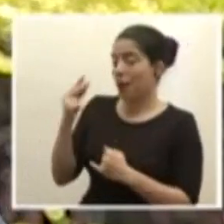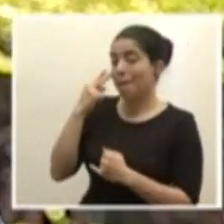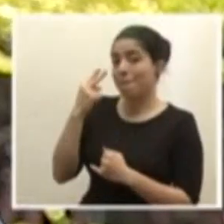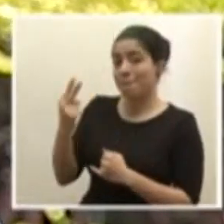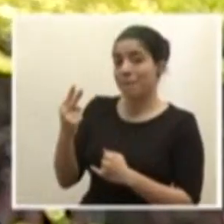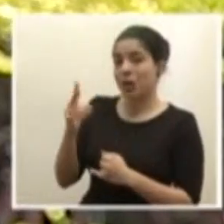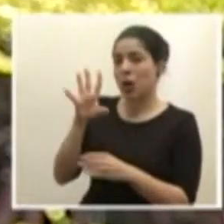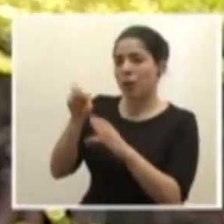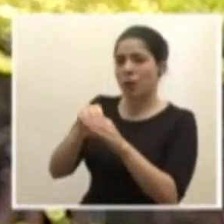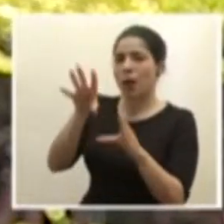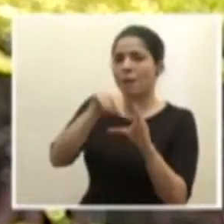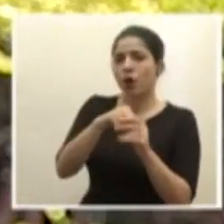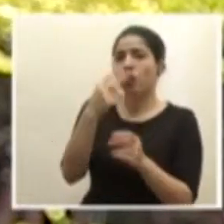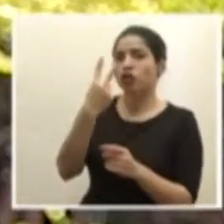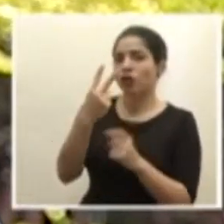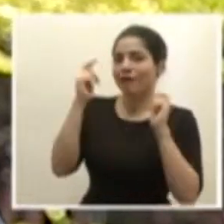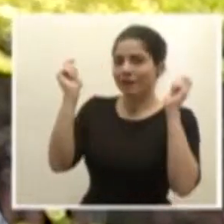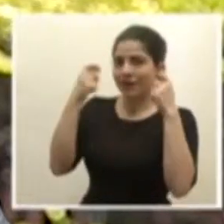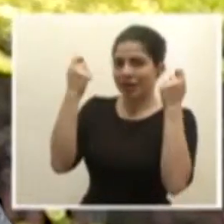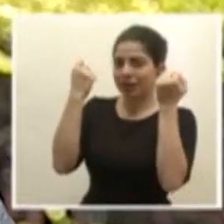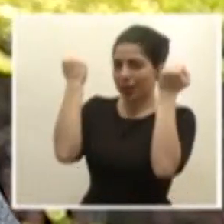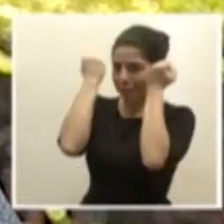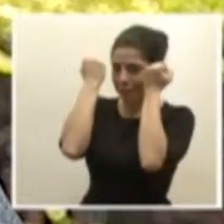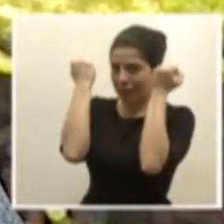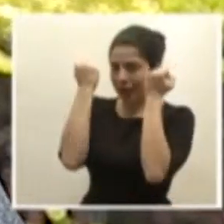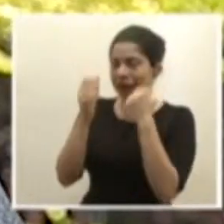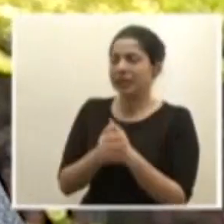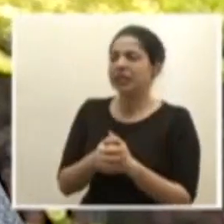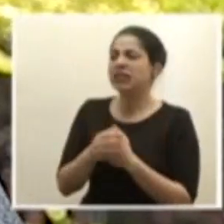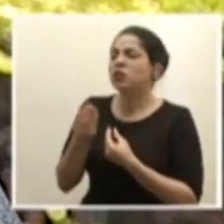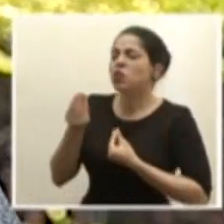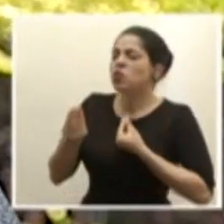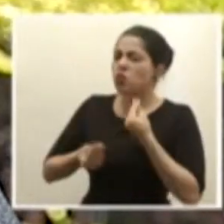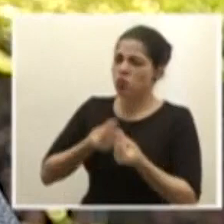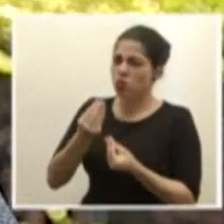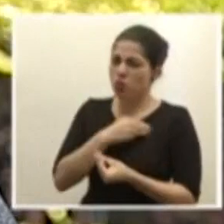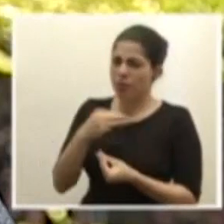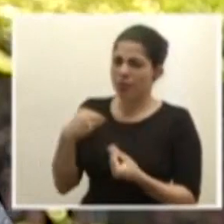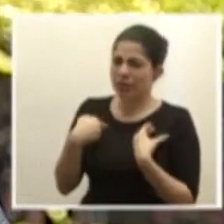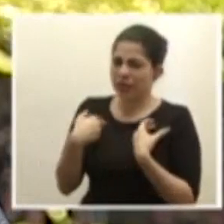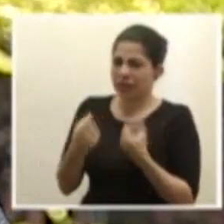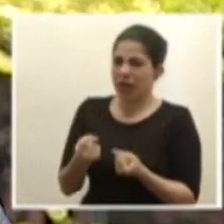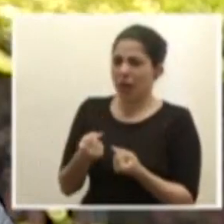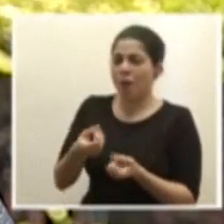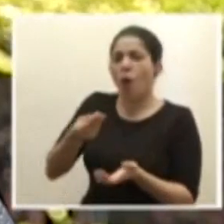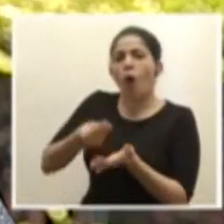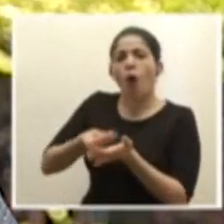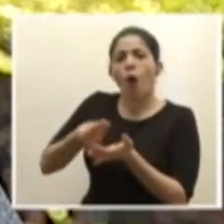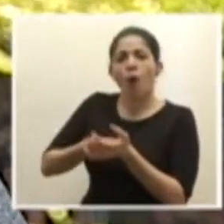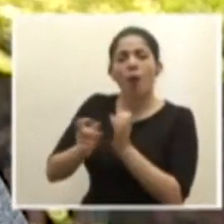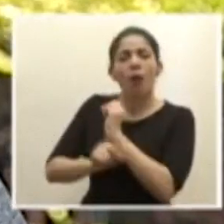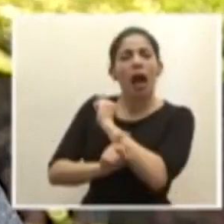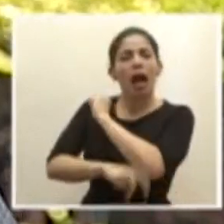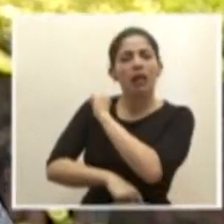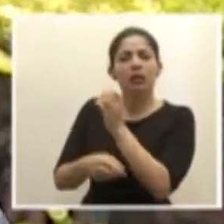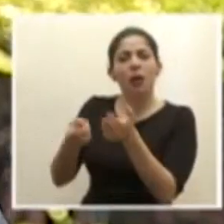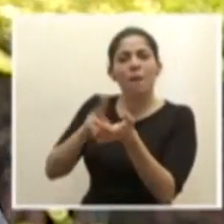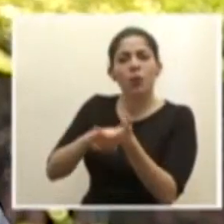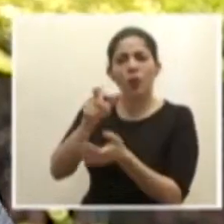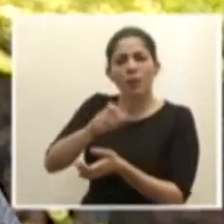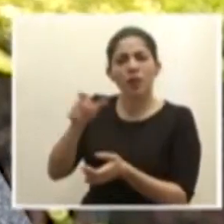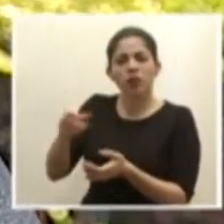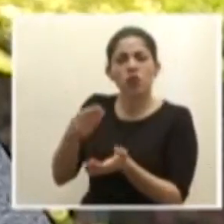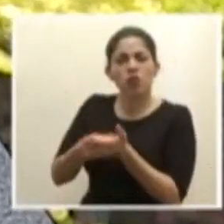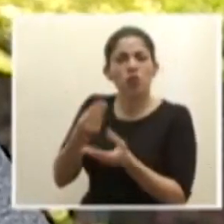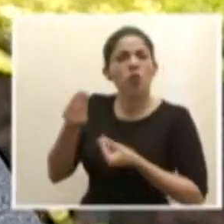que se intervinieron 2 fiestas en Pavas. ¿Cómo haría el Ministerio de Salud para cobrarles la sanción económica a estas